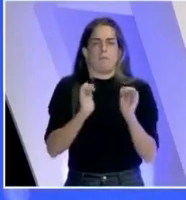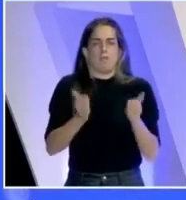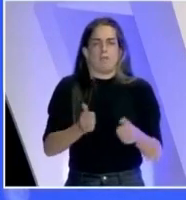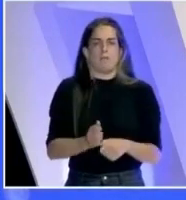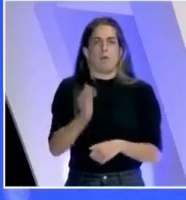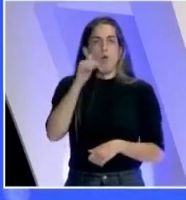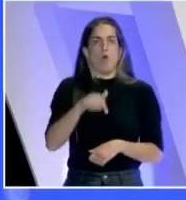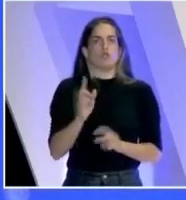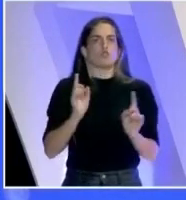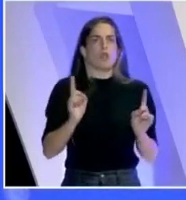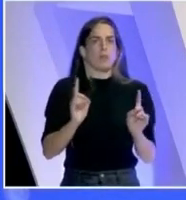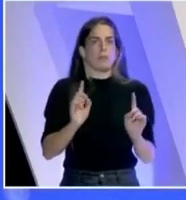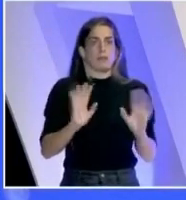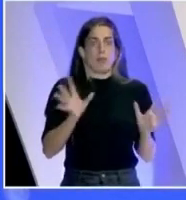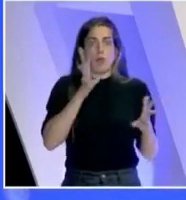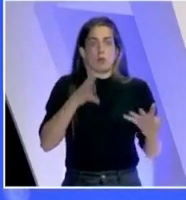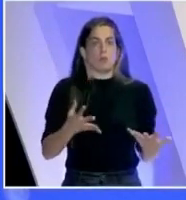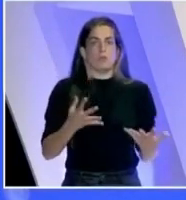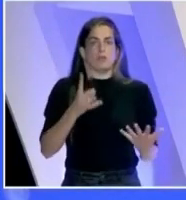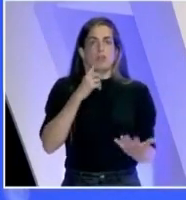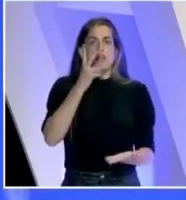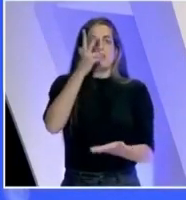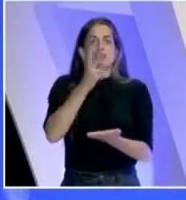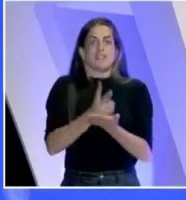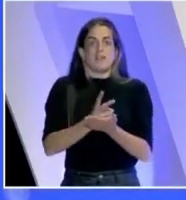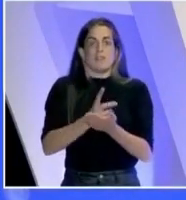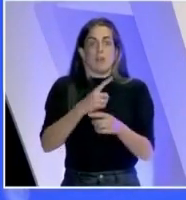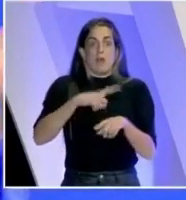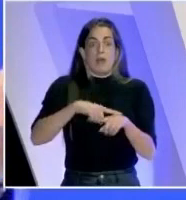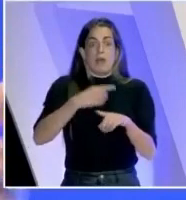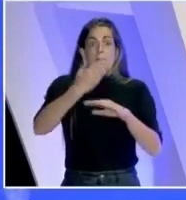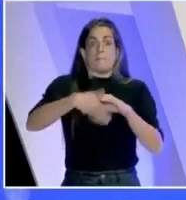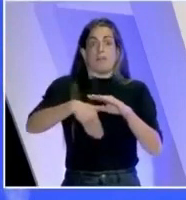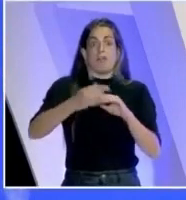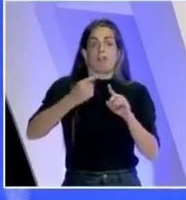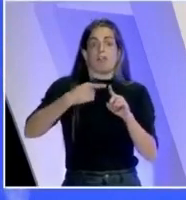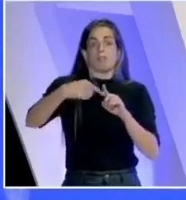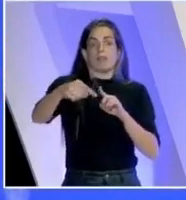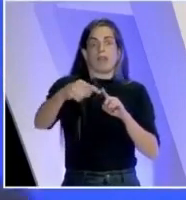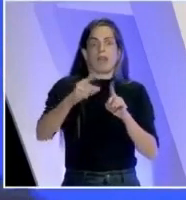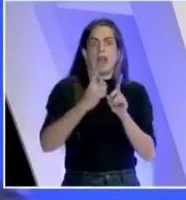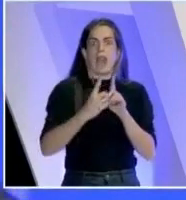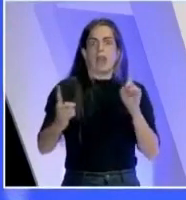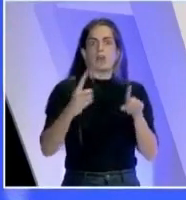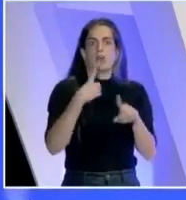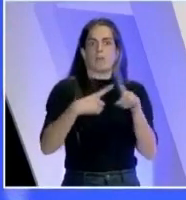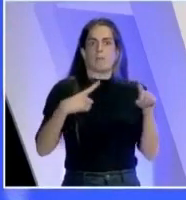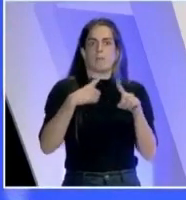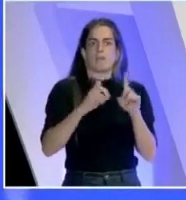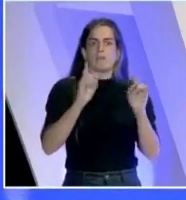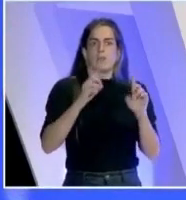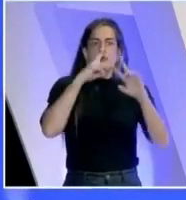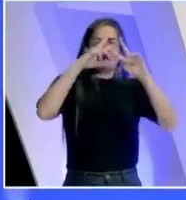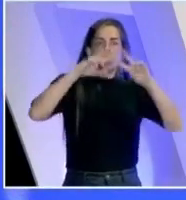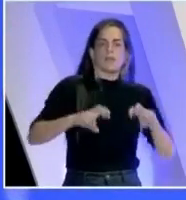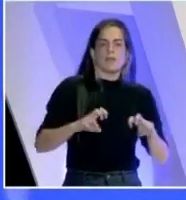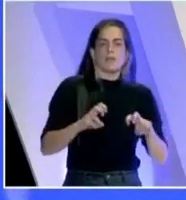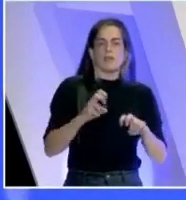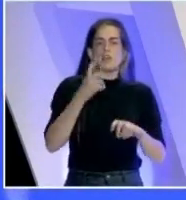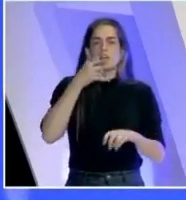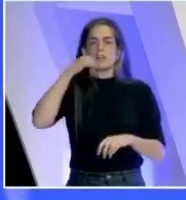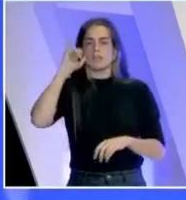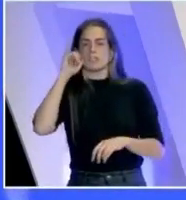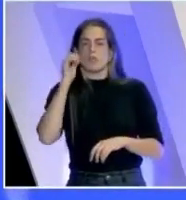hoy en día, sino también los desafíos que vamos a tener en el medio, en el largo plazo, analizando los posibles riesgos, también las oportunidades que